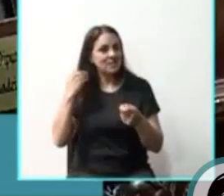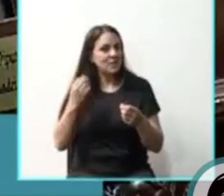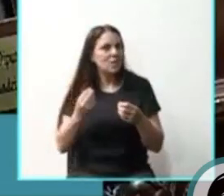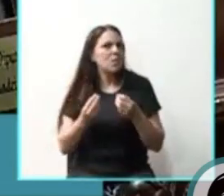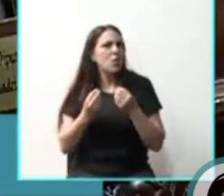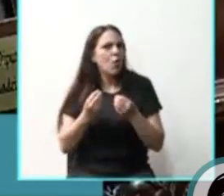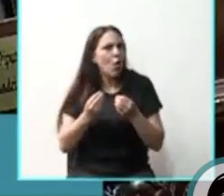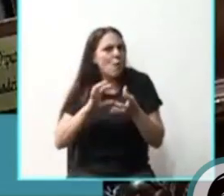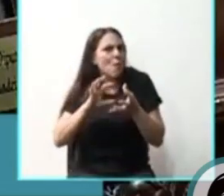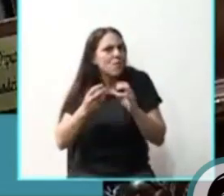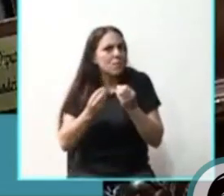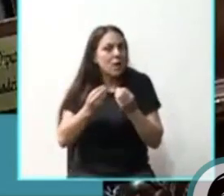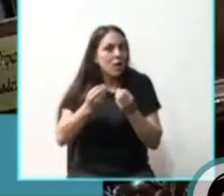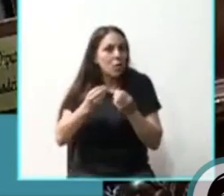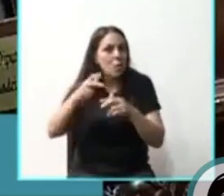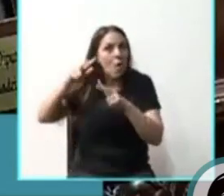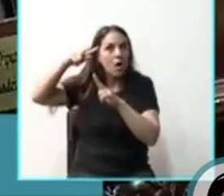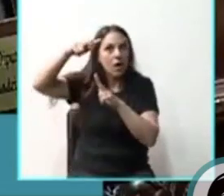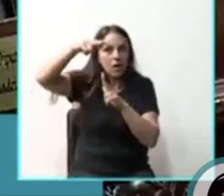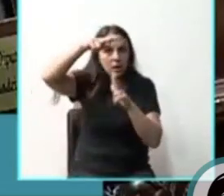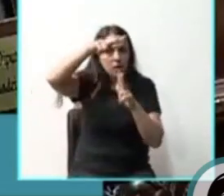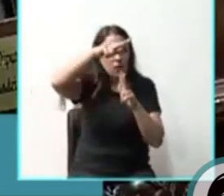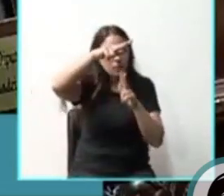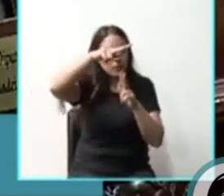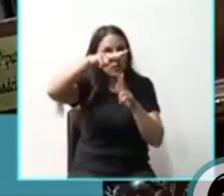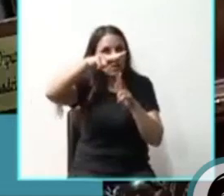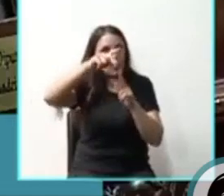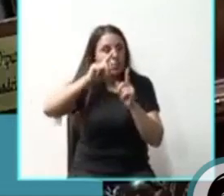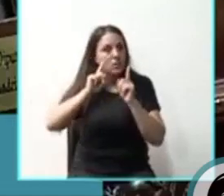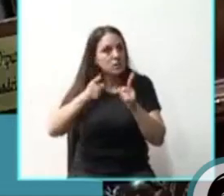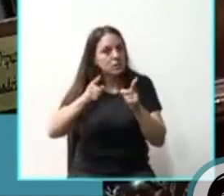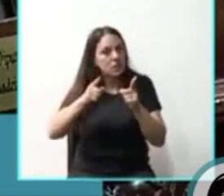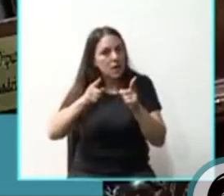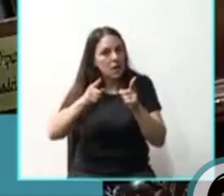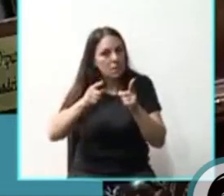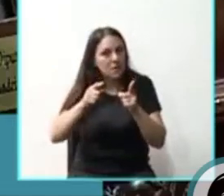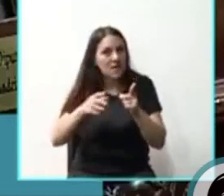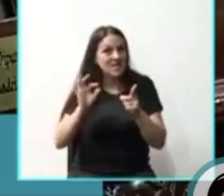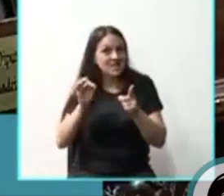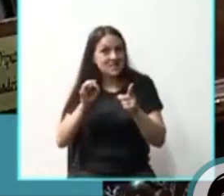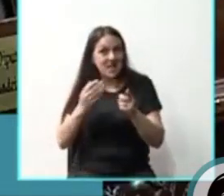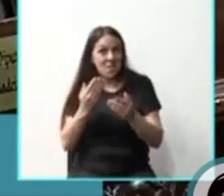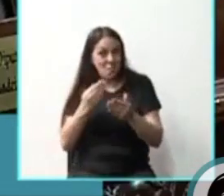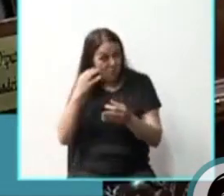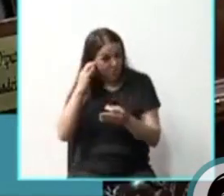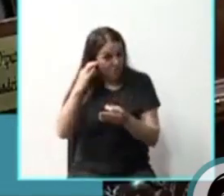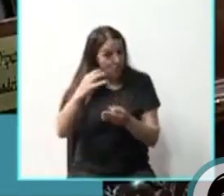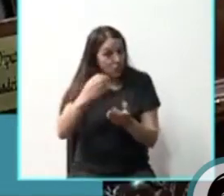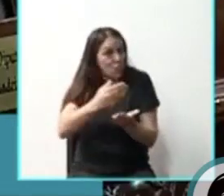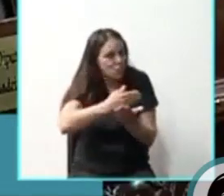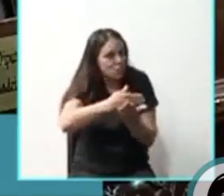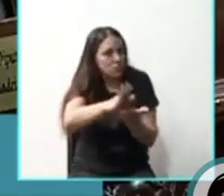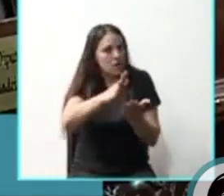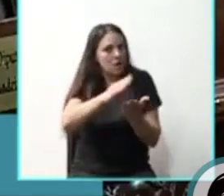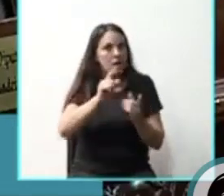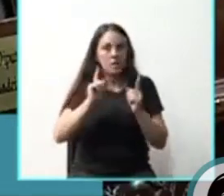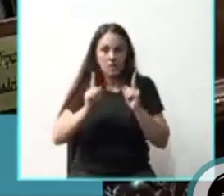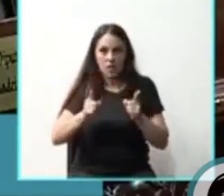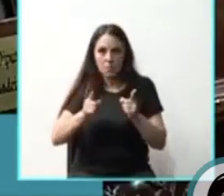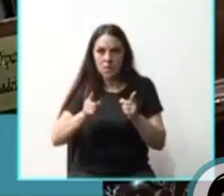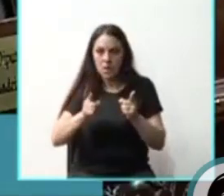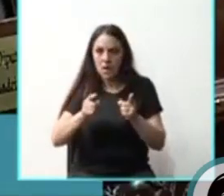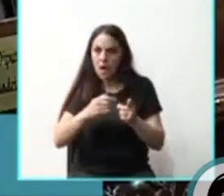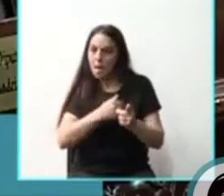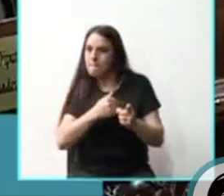sobrevolando con días contados para un desalojo y con mamás